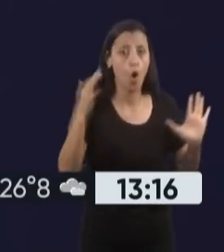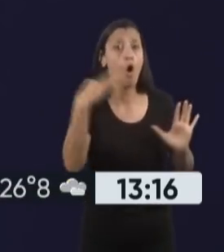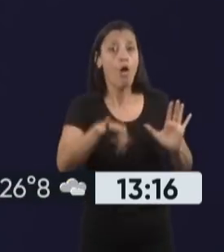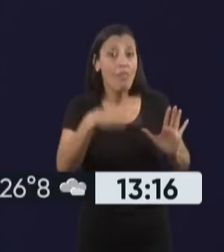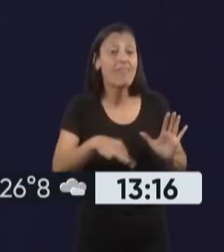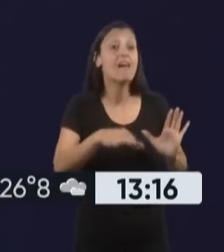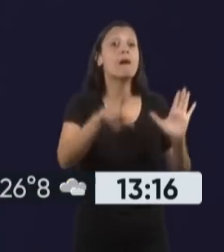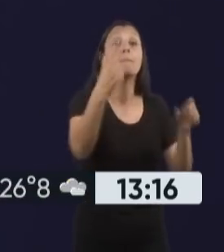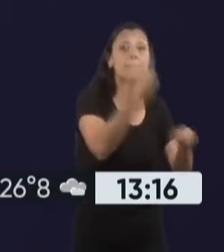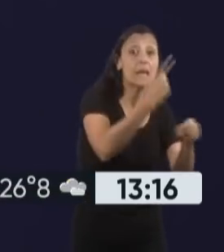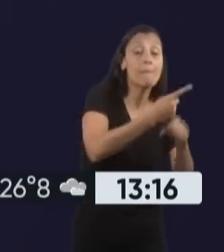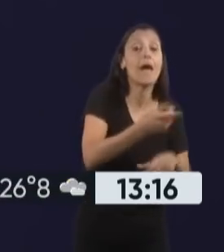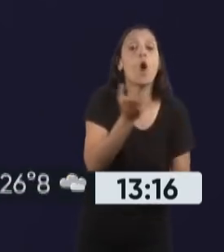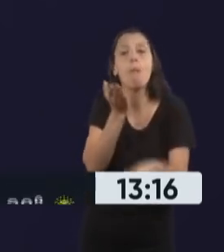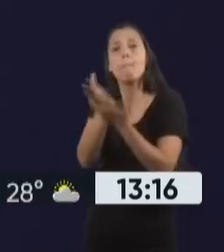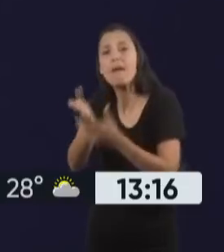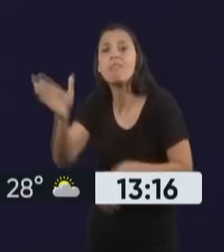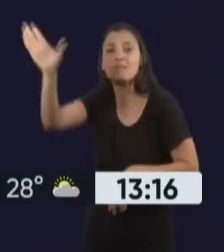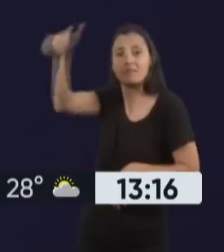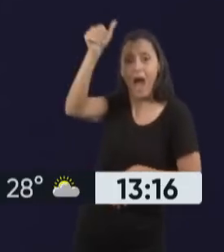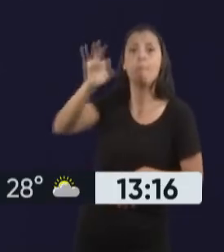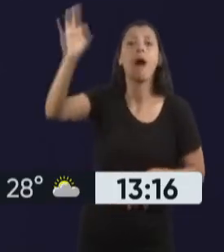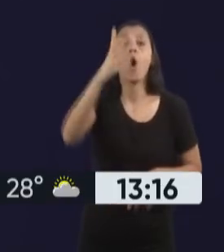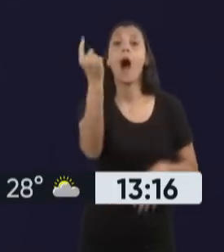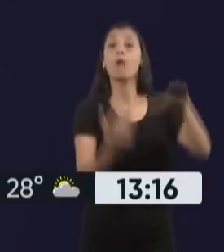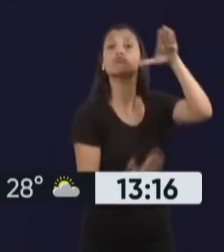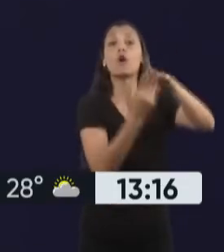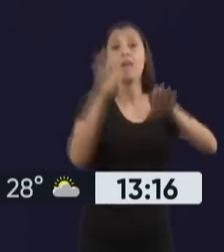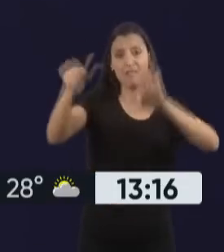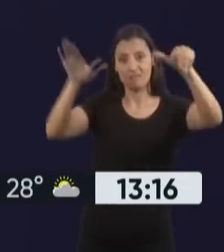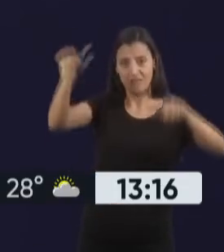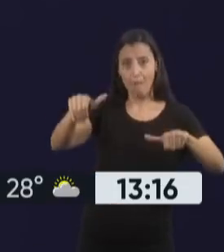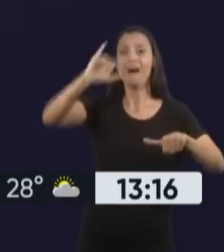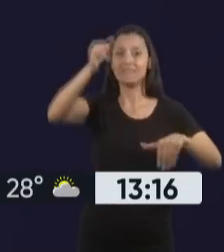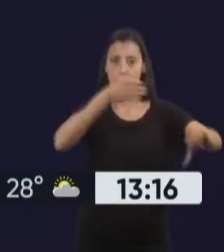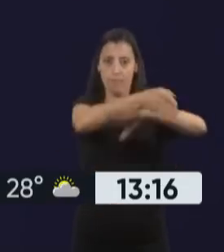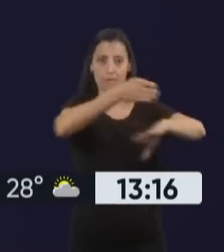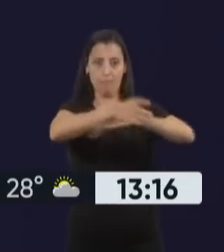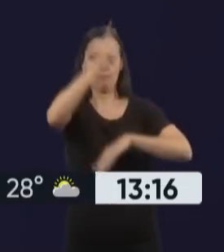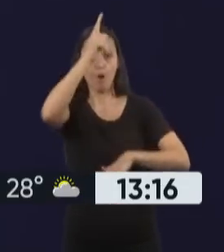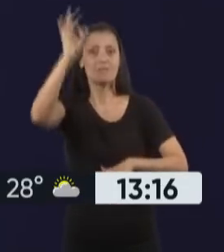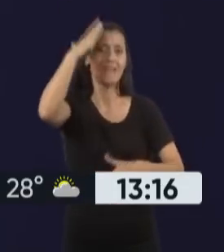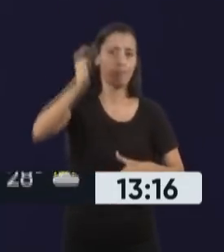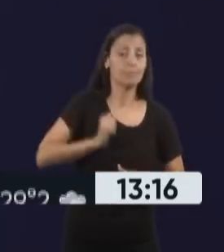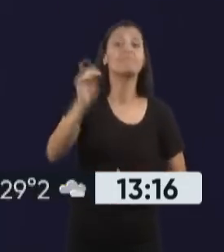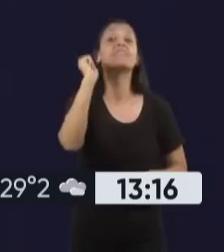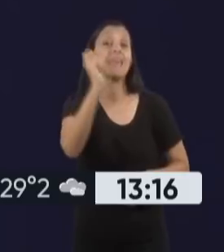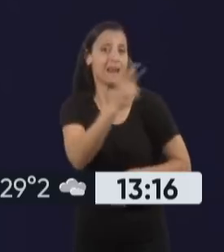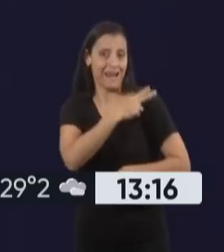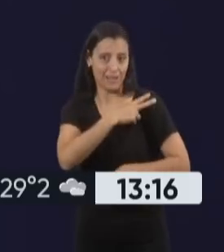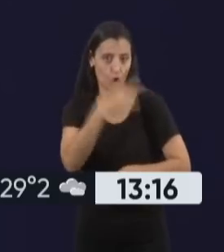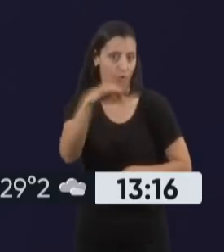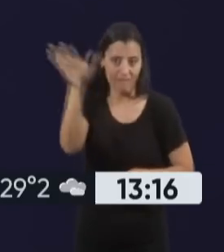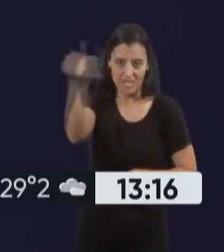sido solicitadas por la justicia o por las autoridades de las universidades, o sea, el rector. Por